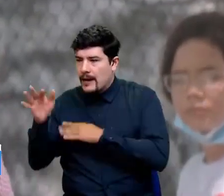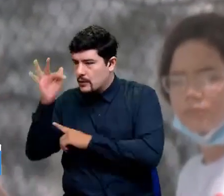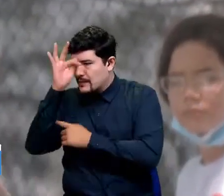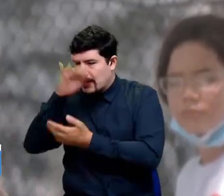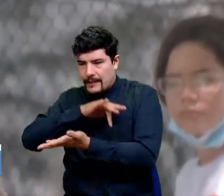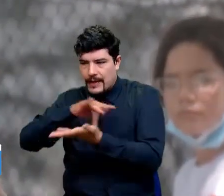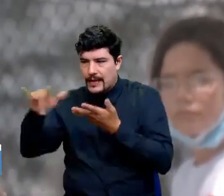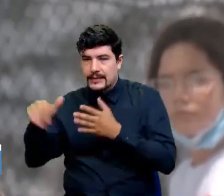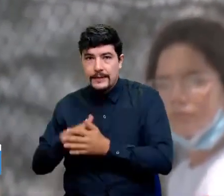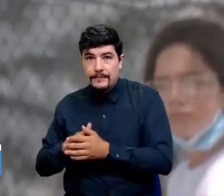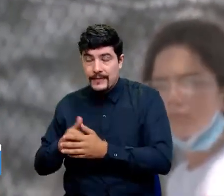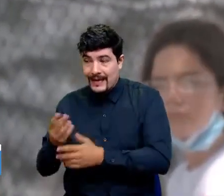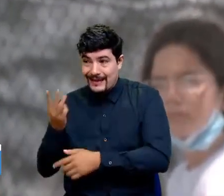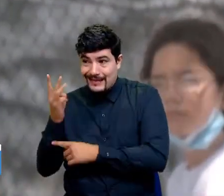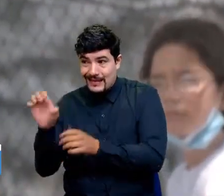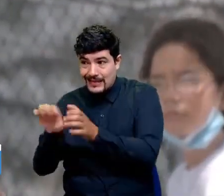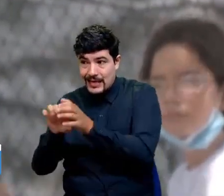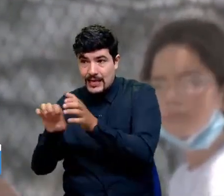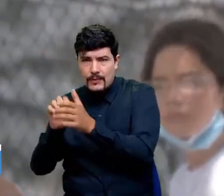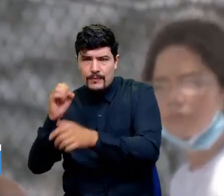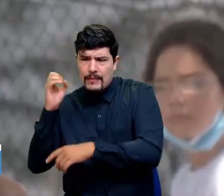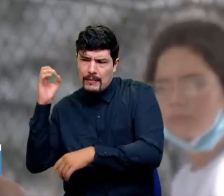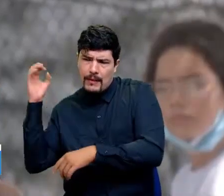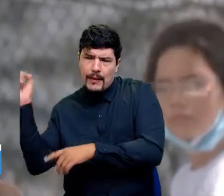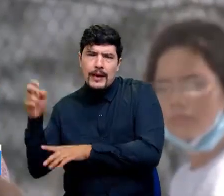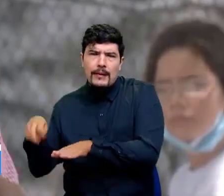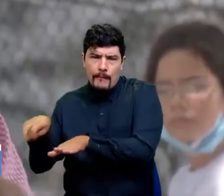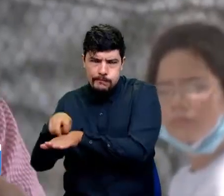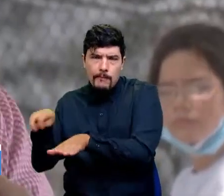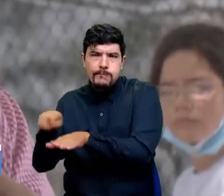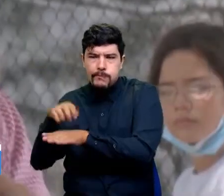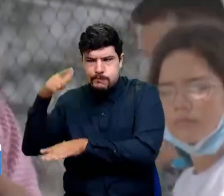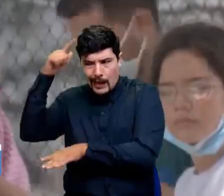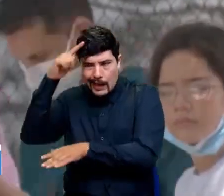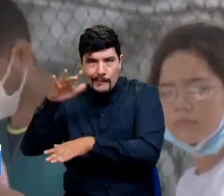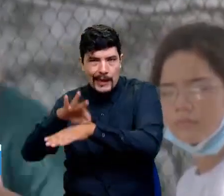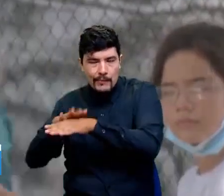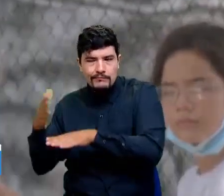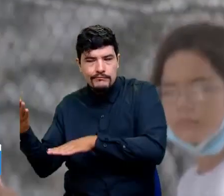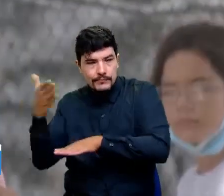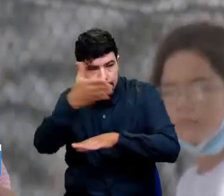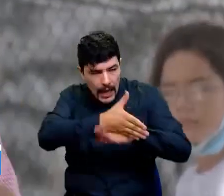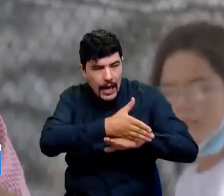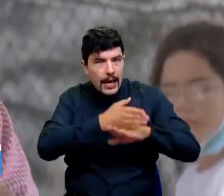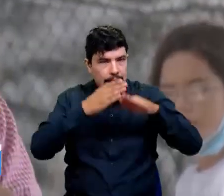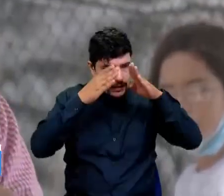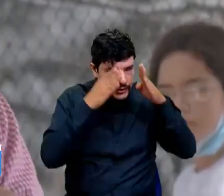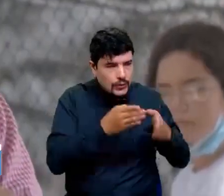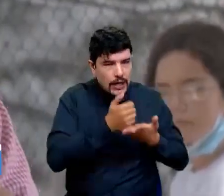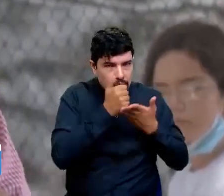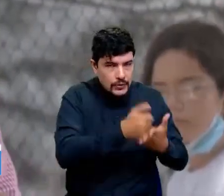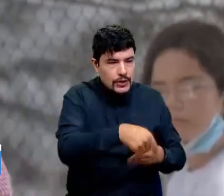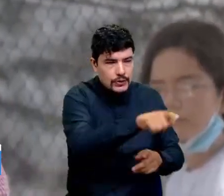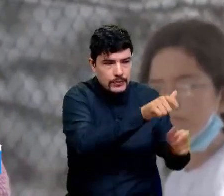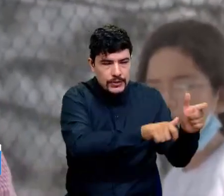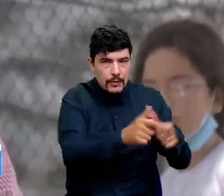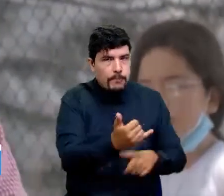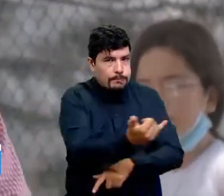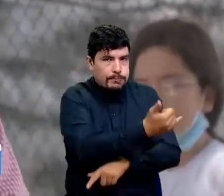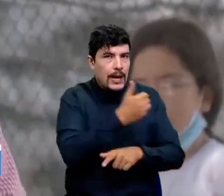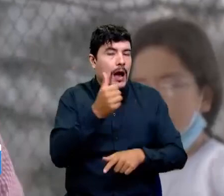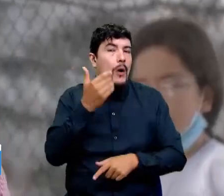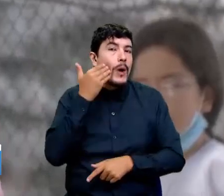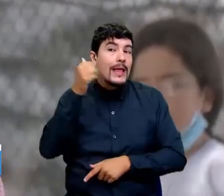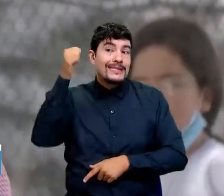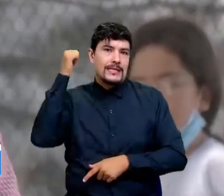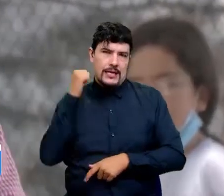traslada tres equipos de ambulancias con tripulantes para la atención prehospitalaria el día de ayer. Desde